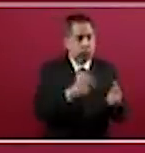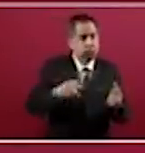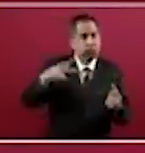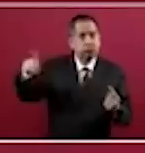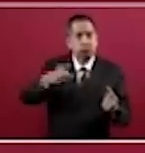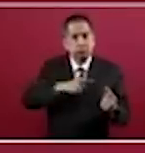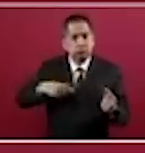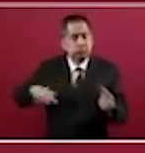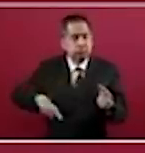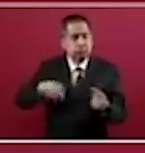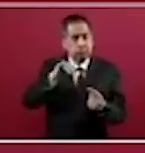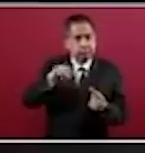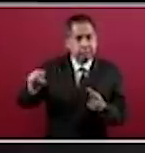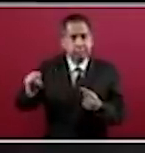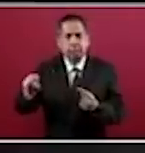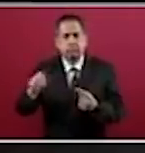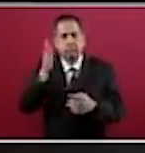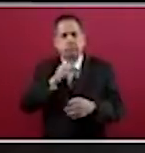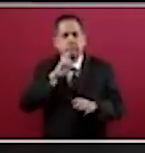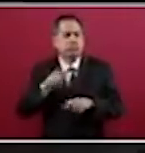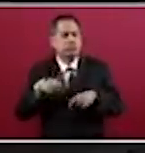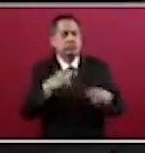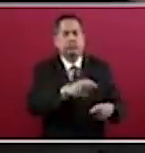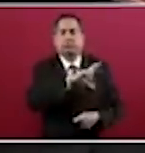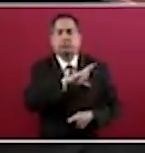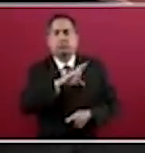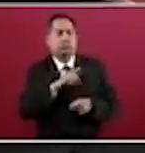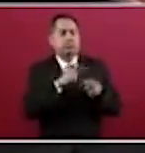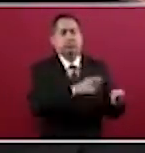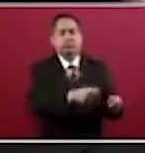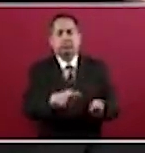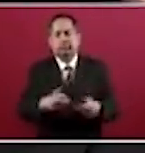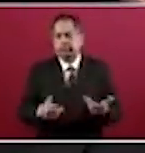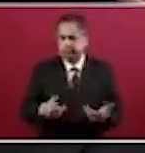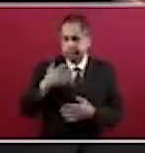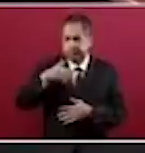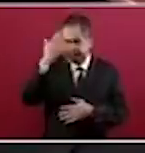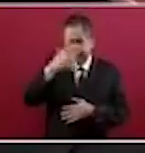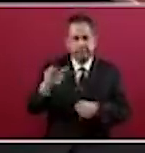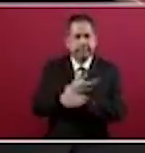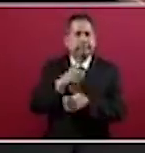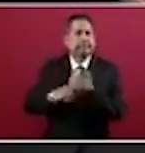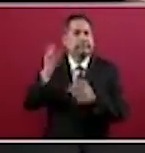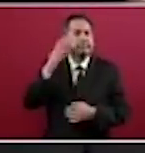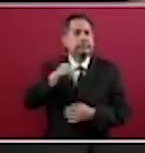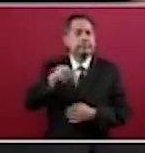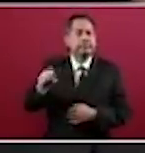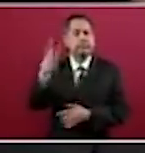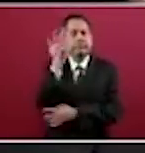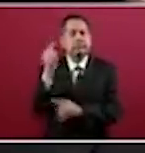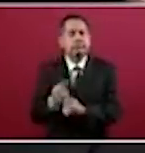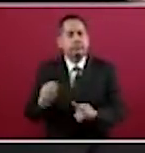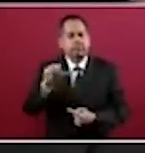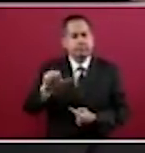guarderías del Seguro Social, y ya sabemos lo que desgraciadamente sucedió en la